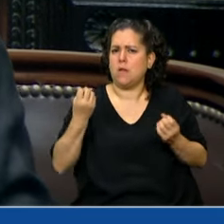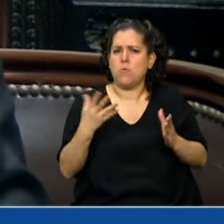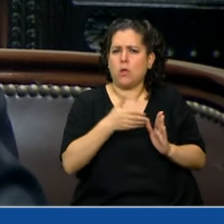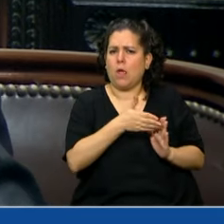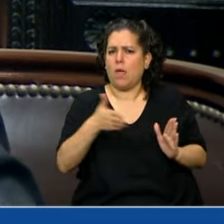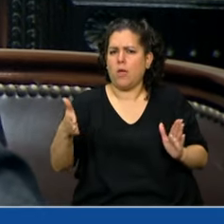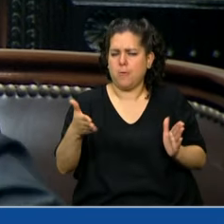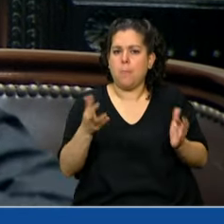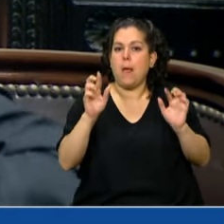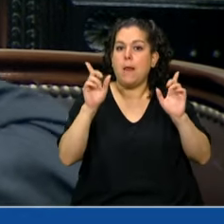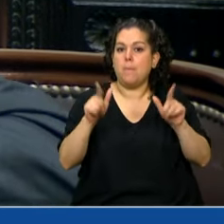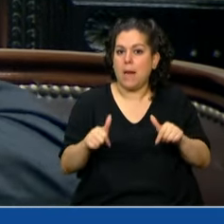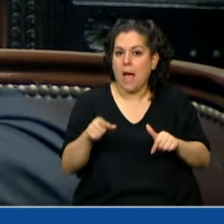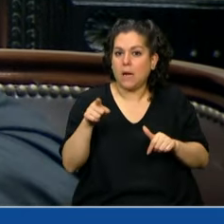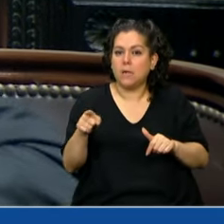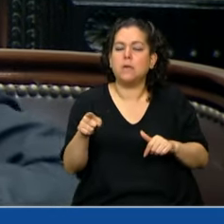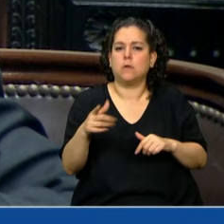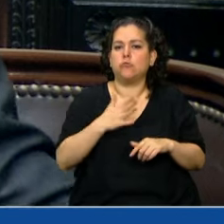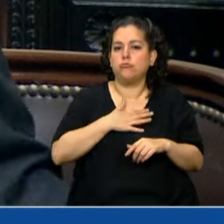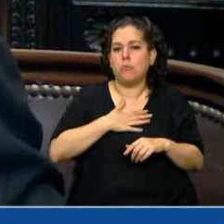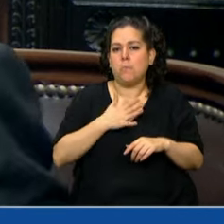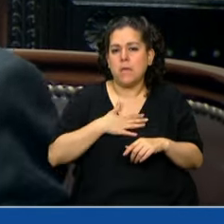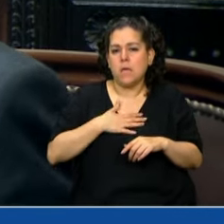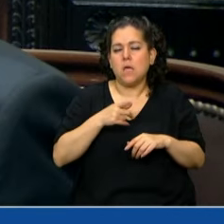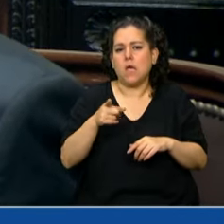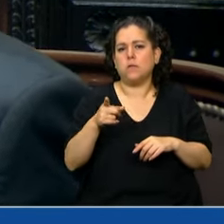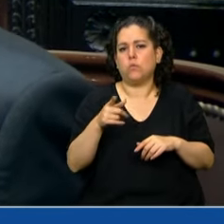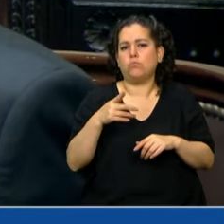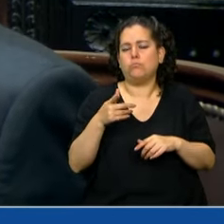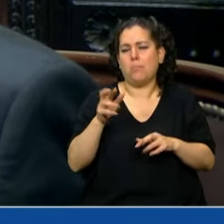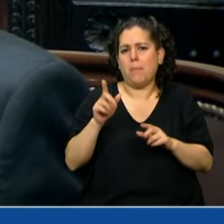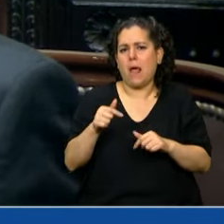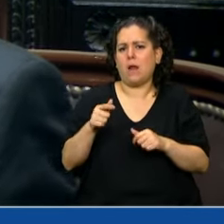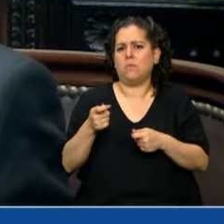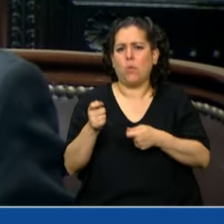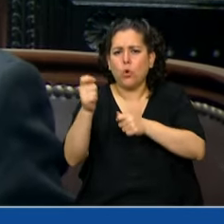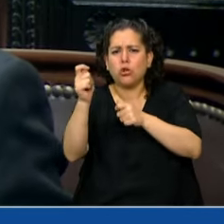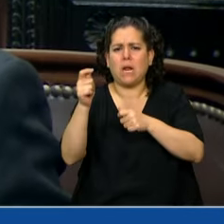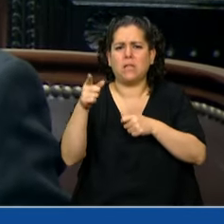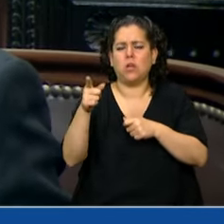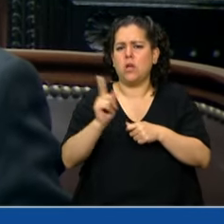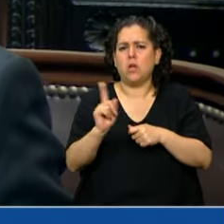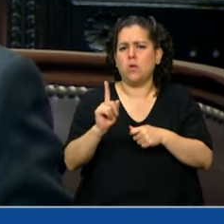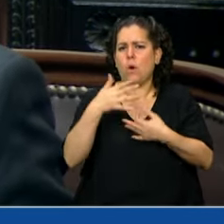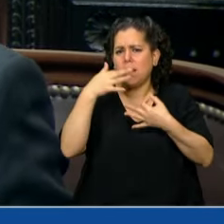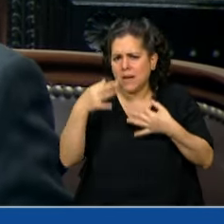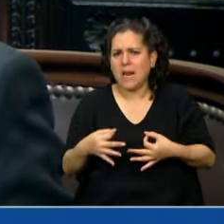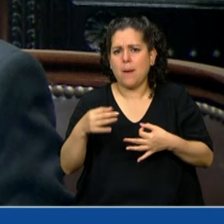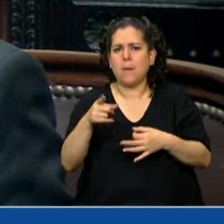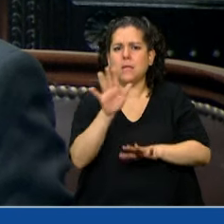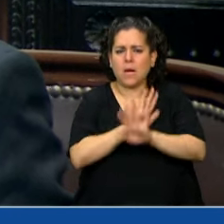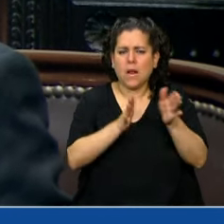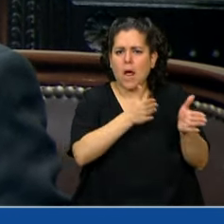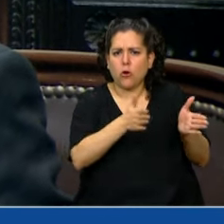el plan en mi criterio es burocrático y no contempla el reacomodamiento